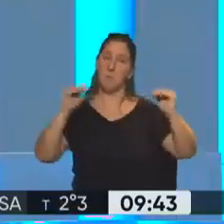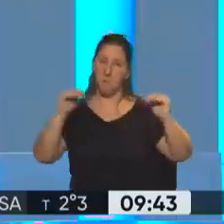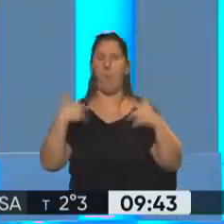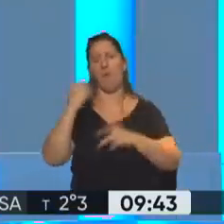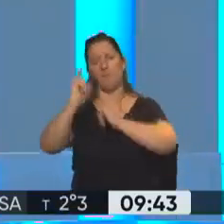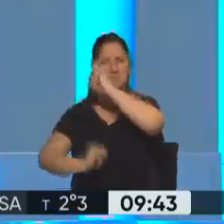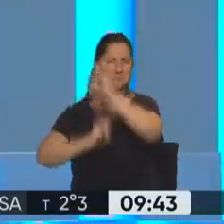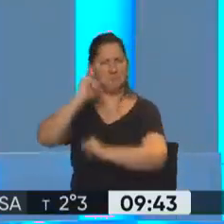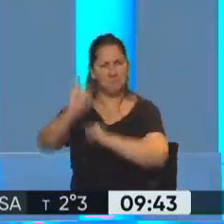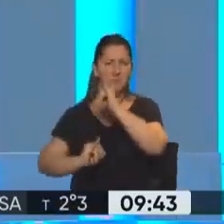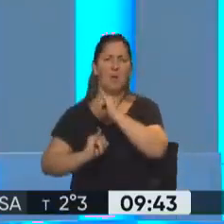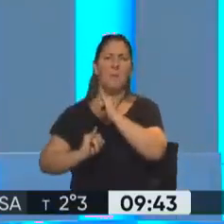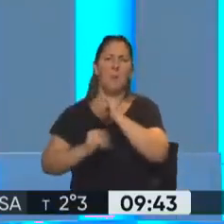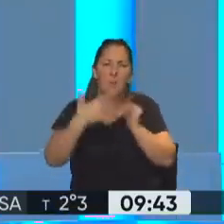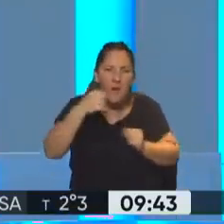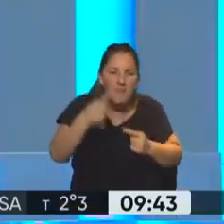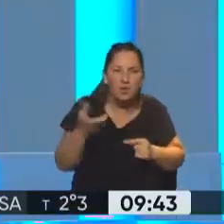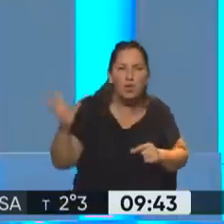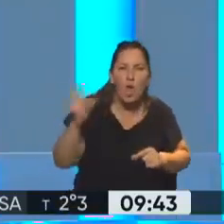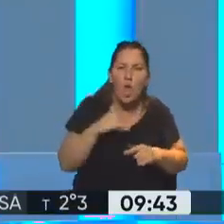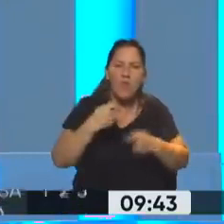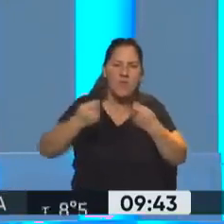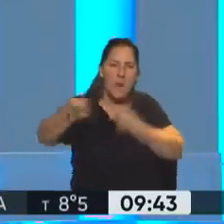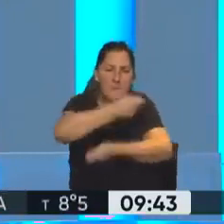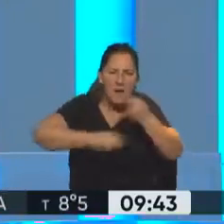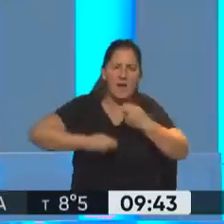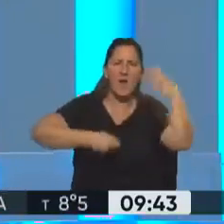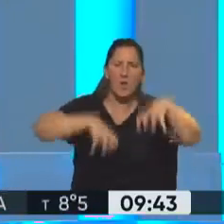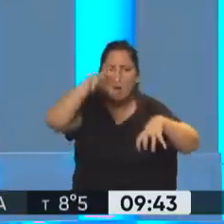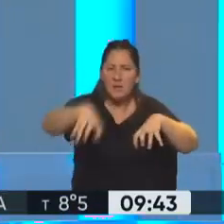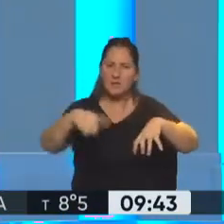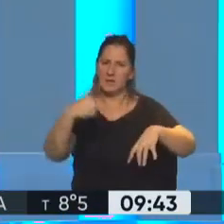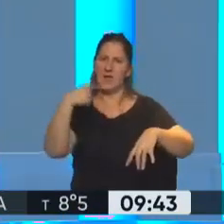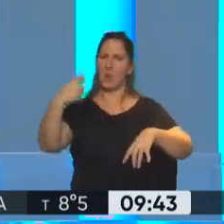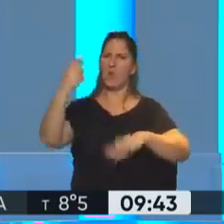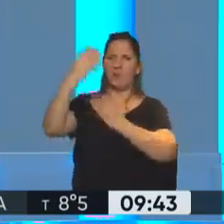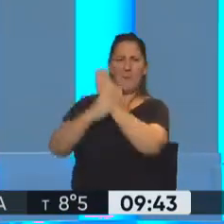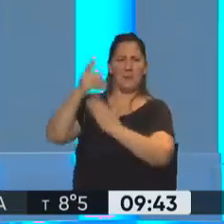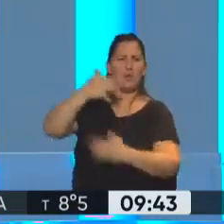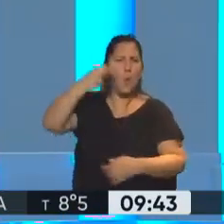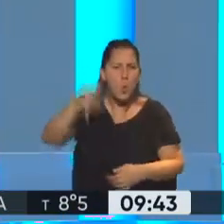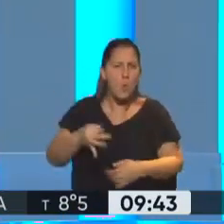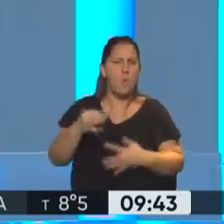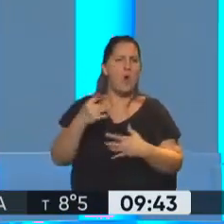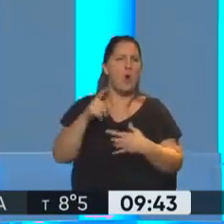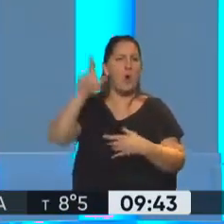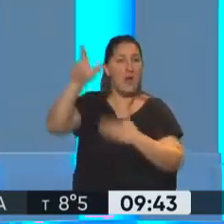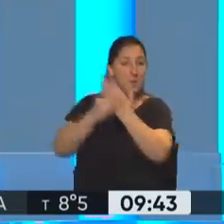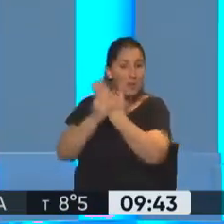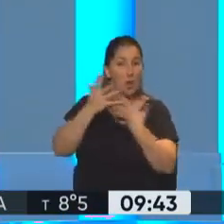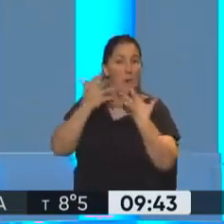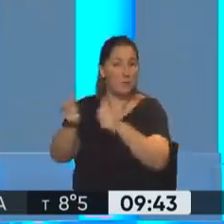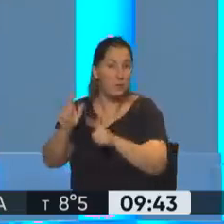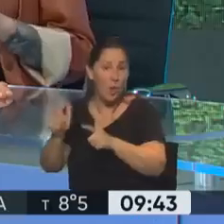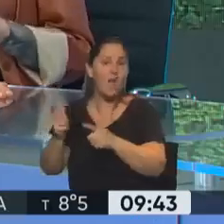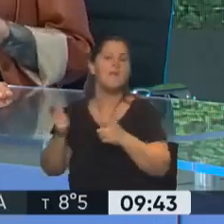el mercado o los grandes operadores financieros ven qué no estás cumpliendo con nada o que no tiene respaldo político para hacer nada y